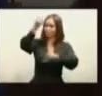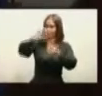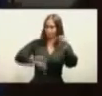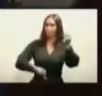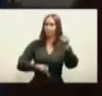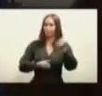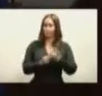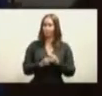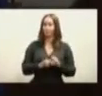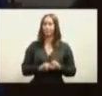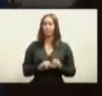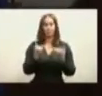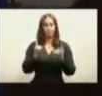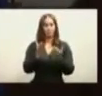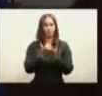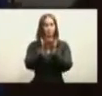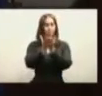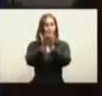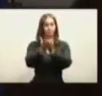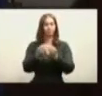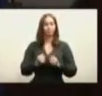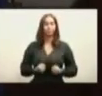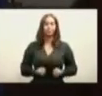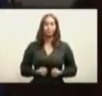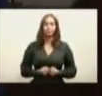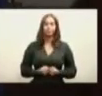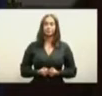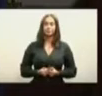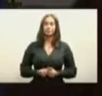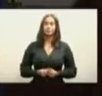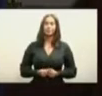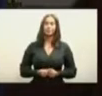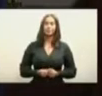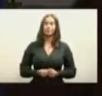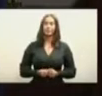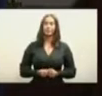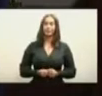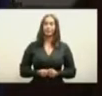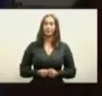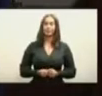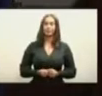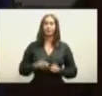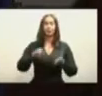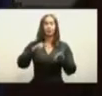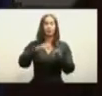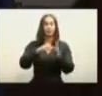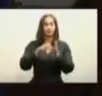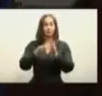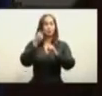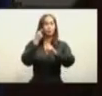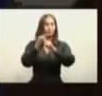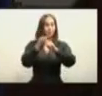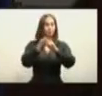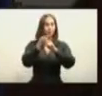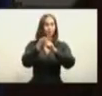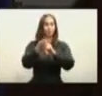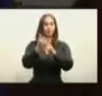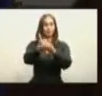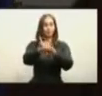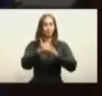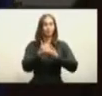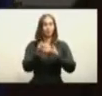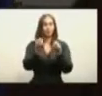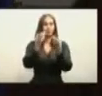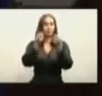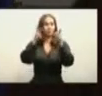objeto de un estudio y no es verdad no es verdad que el gobierno ha hecho ningún estudio para determinar la